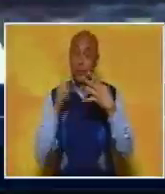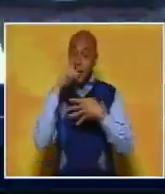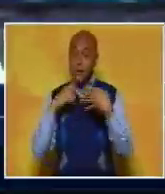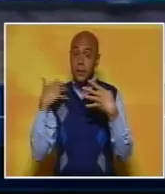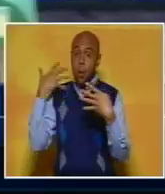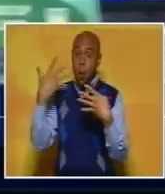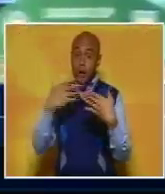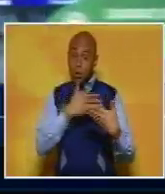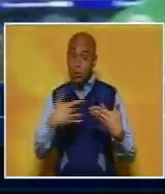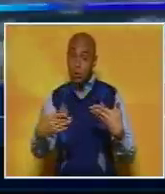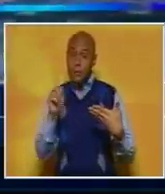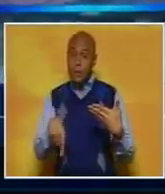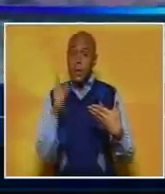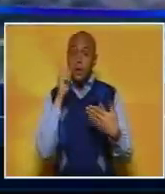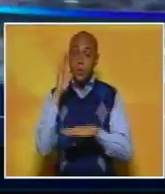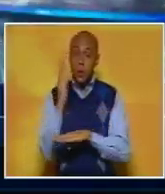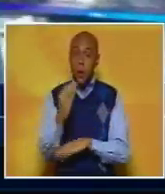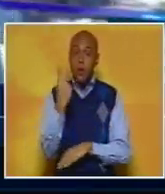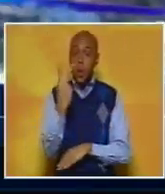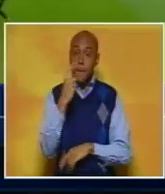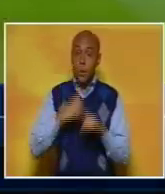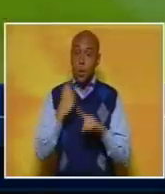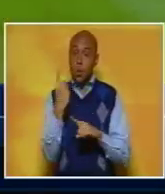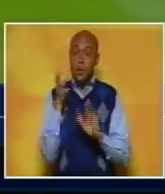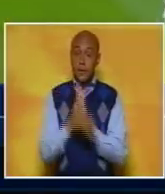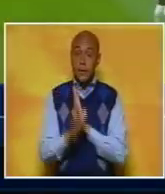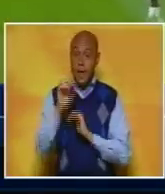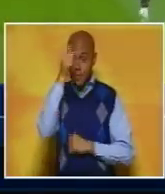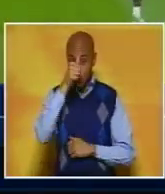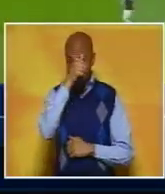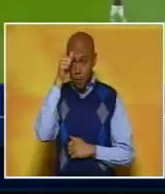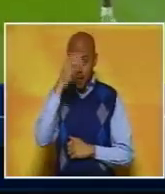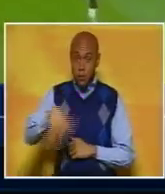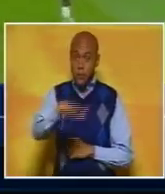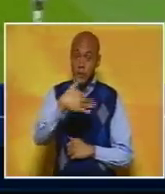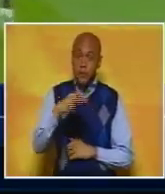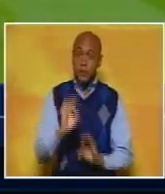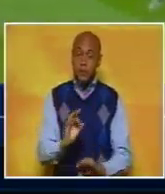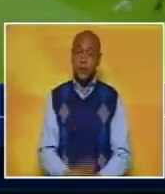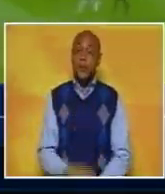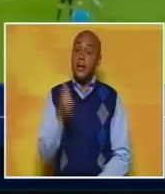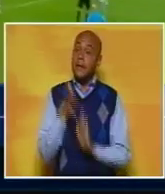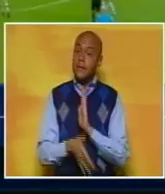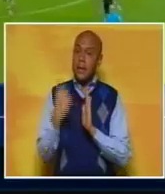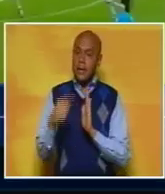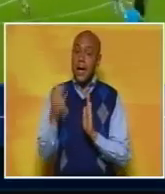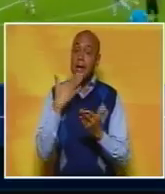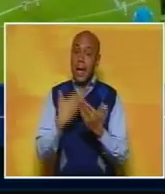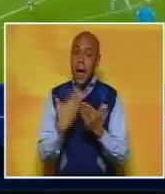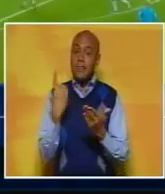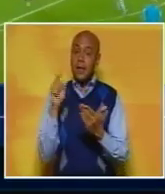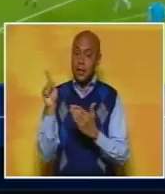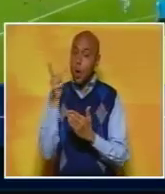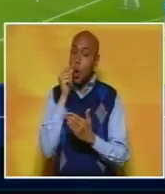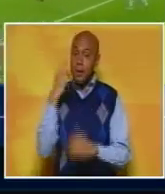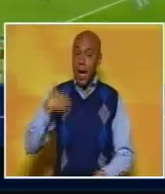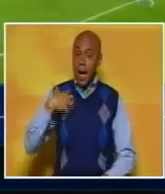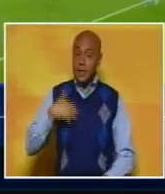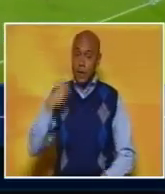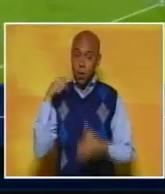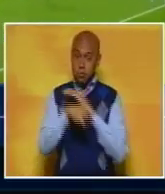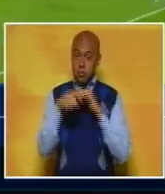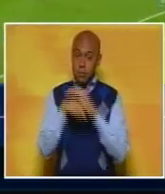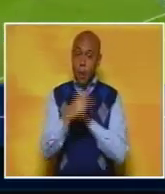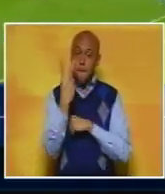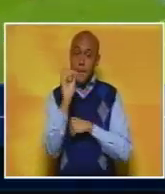años, al derrotar al Aston Villa 2-1 este domingo en el estadio londinense de Wembley. Gracias a los goles del argentino Sergio El Kun Agüero al